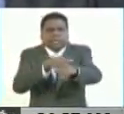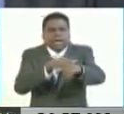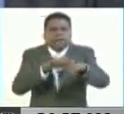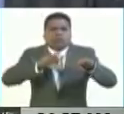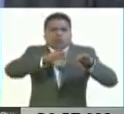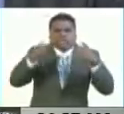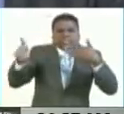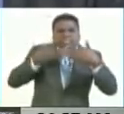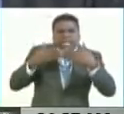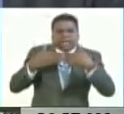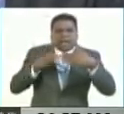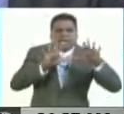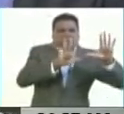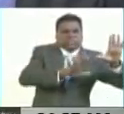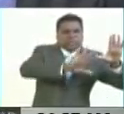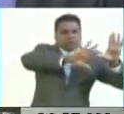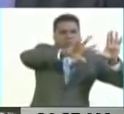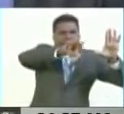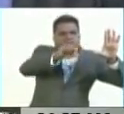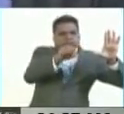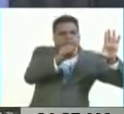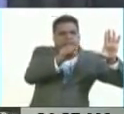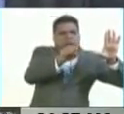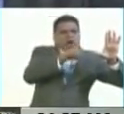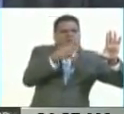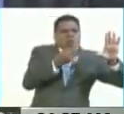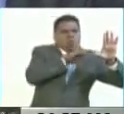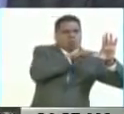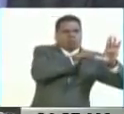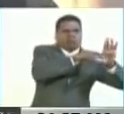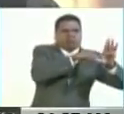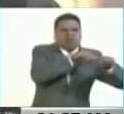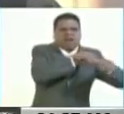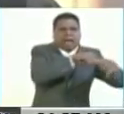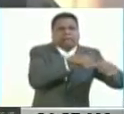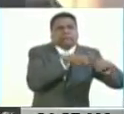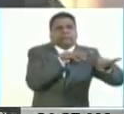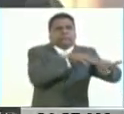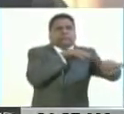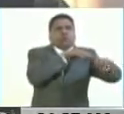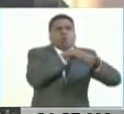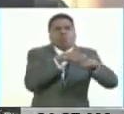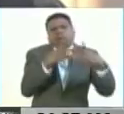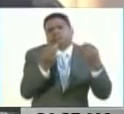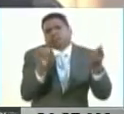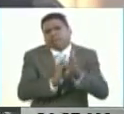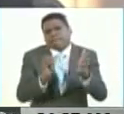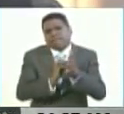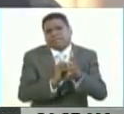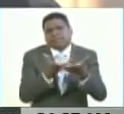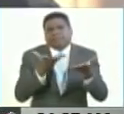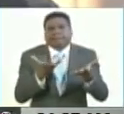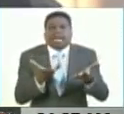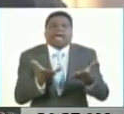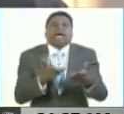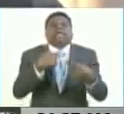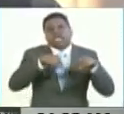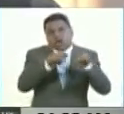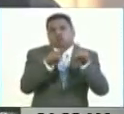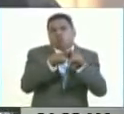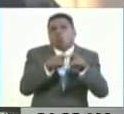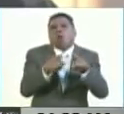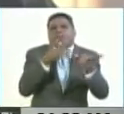Otra cosa es también que yo no podría hablar tampoco de cómo funciona exactamente el sistema de Credit Card, porque sería uno de mi parte sería